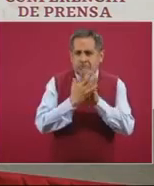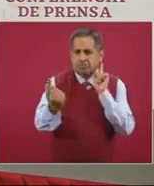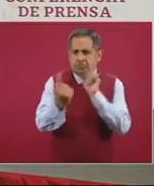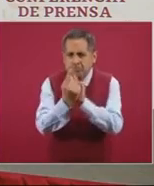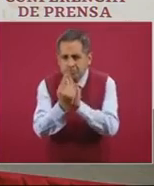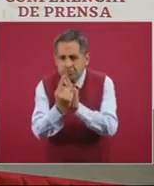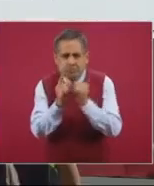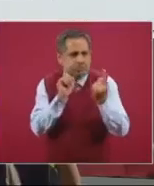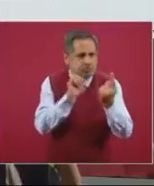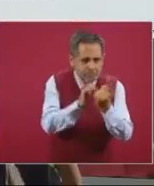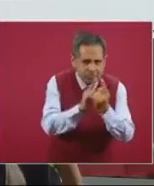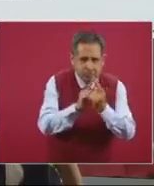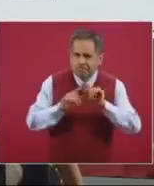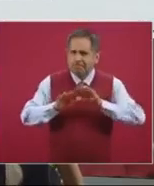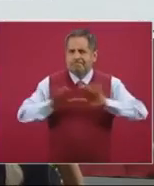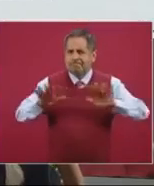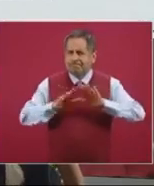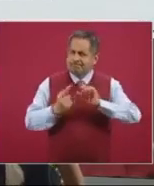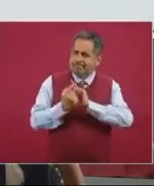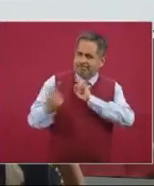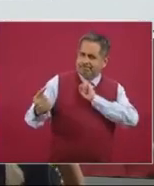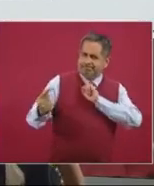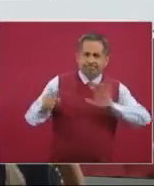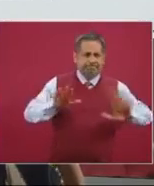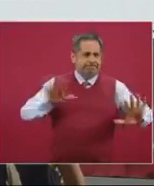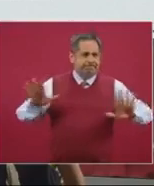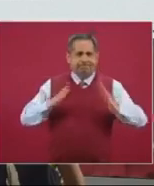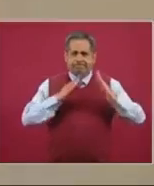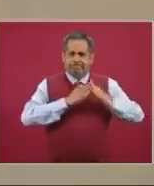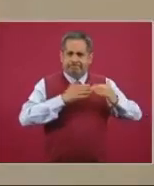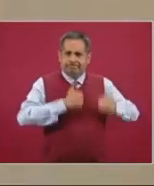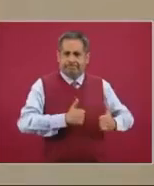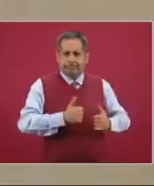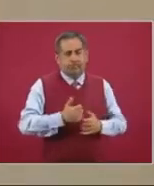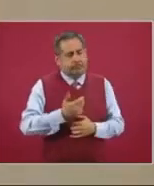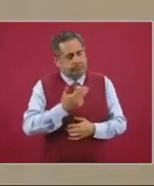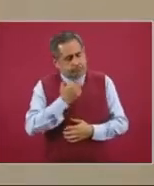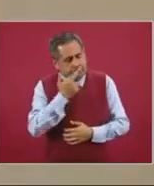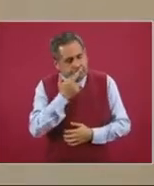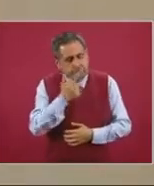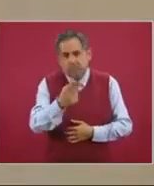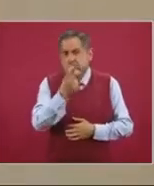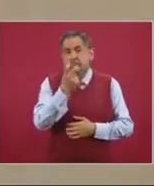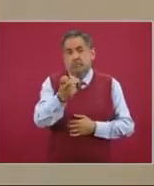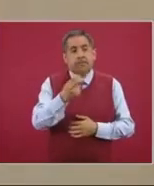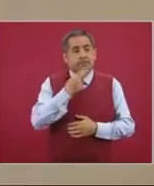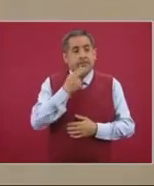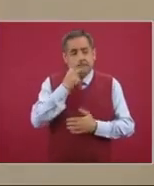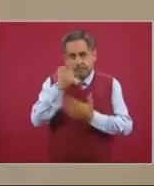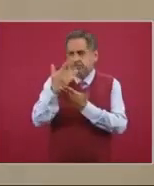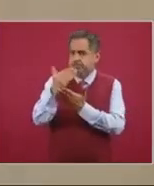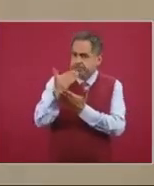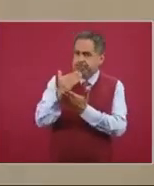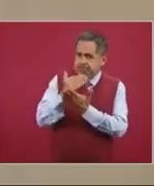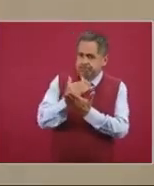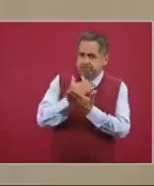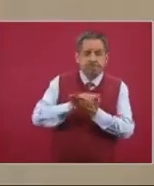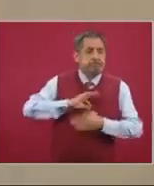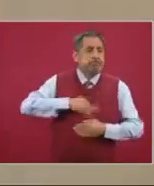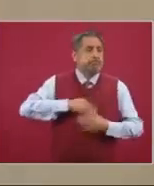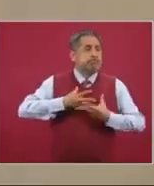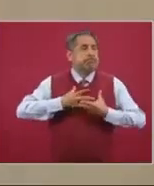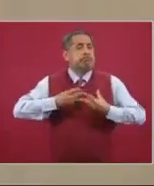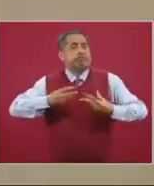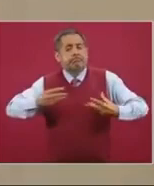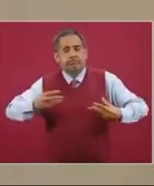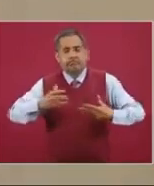físicamente, dejen de estar en el espacio público. Y esto tiene un impacto enorme en reducir los contagios, hacerlos más lentos,